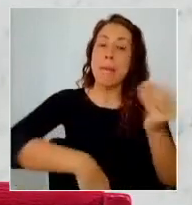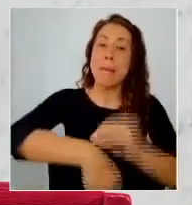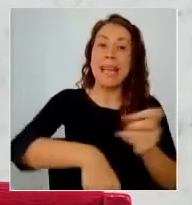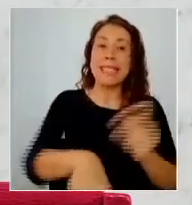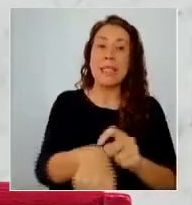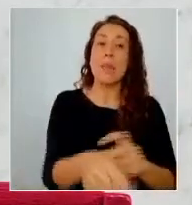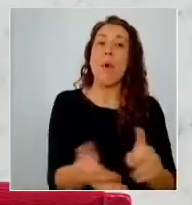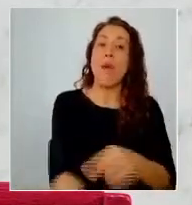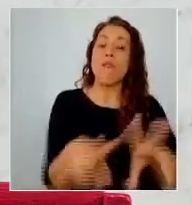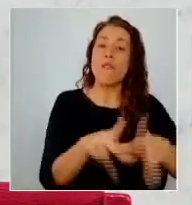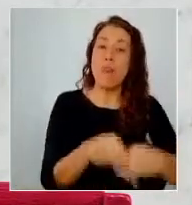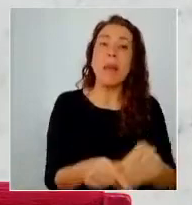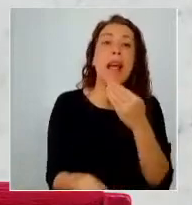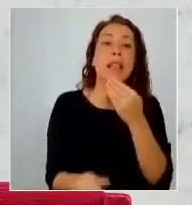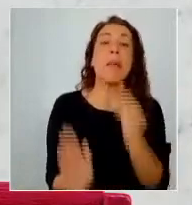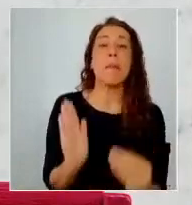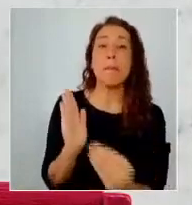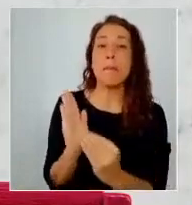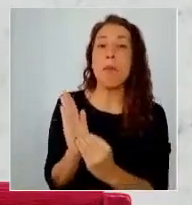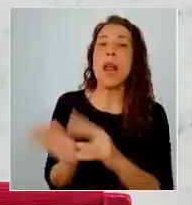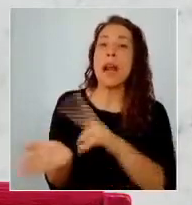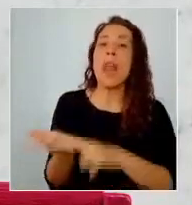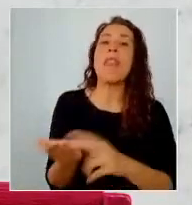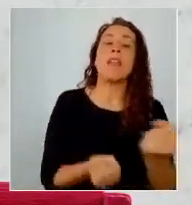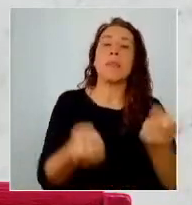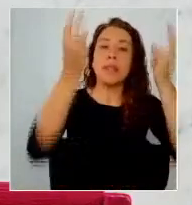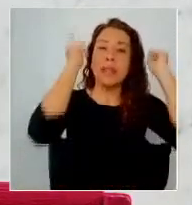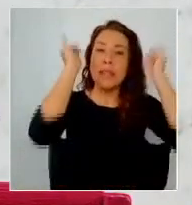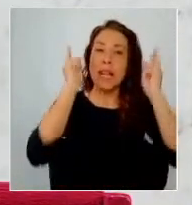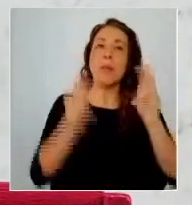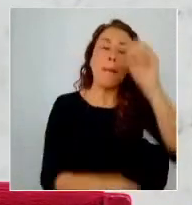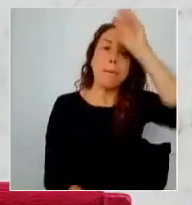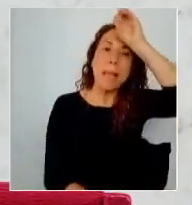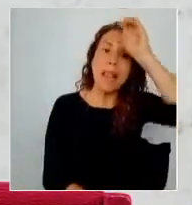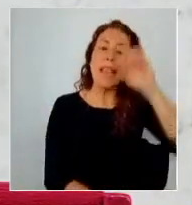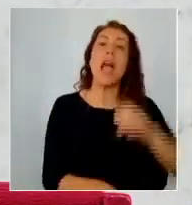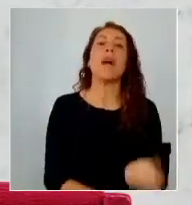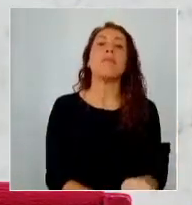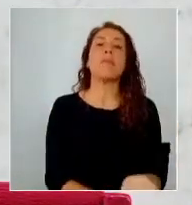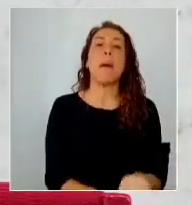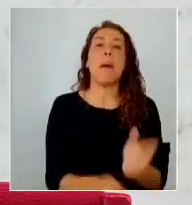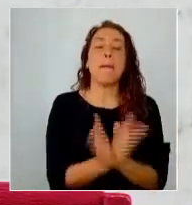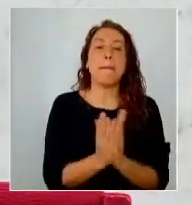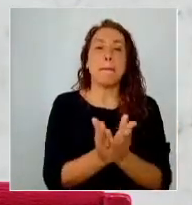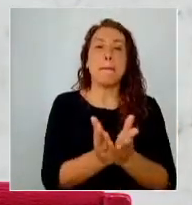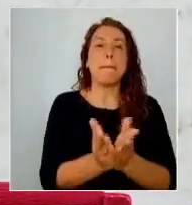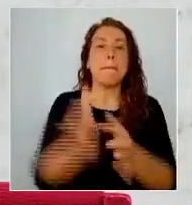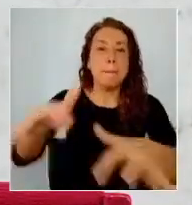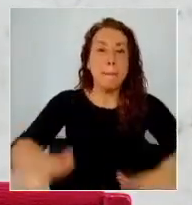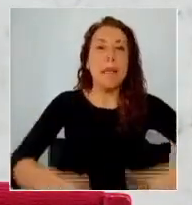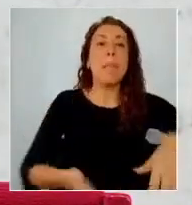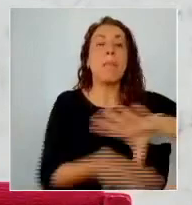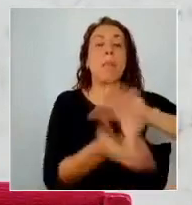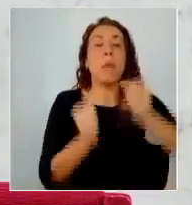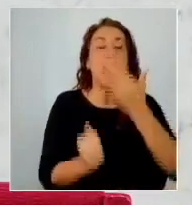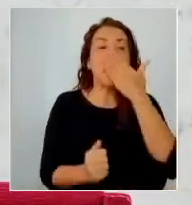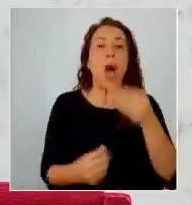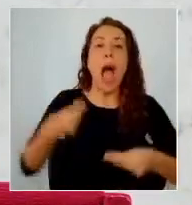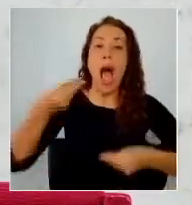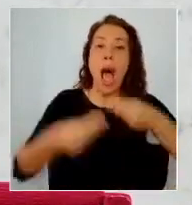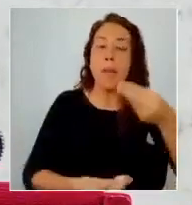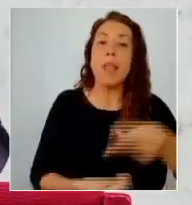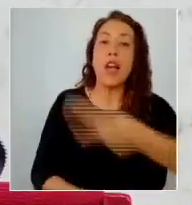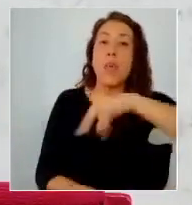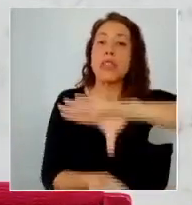también considere realidades como transporte minería y pesca de modo que el país pueda mejorar y contribuir a que nuestro país se enfrente